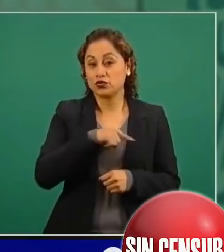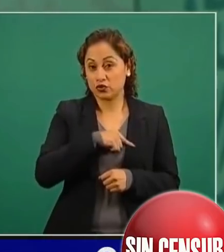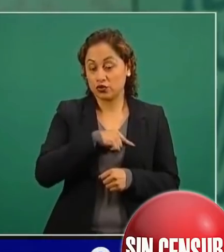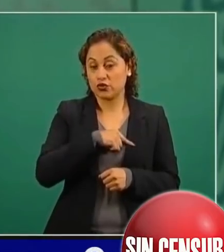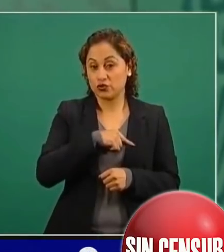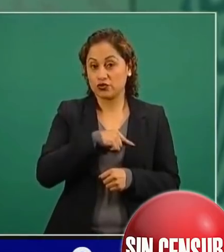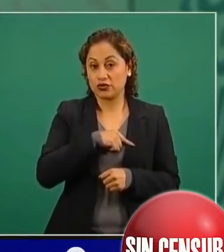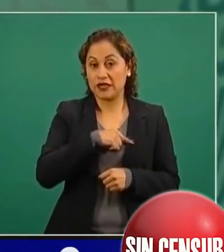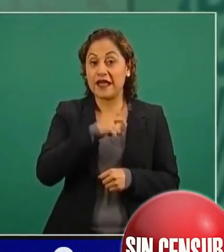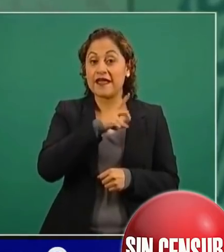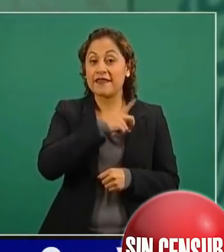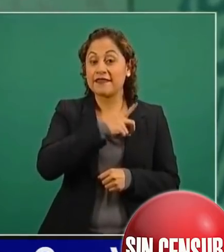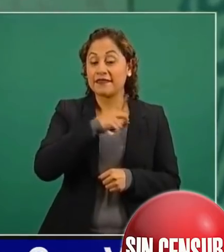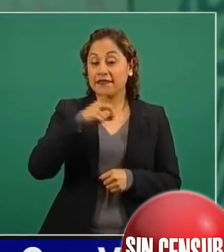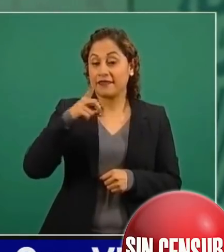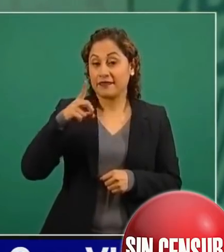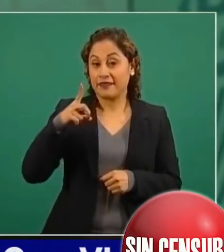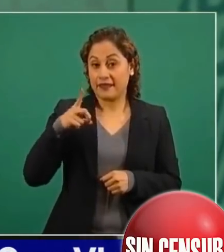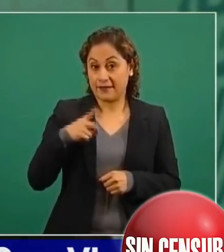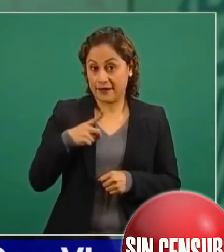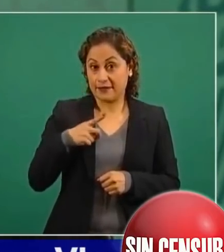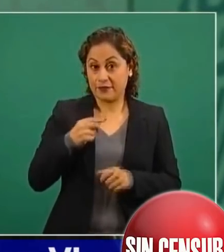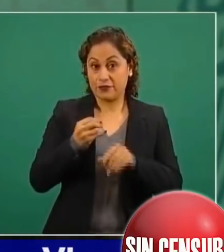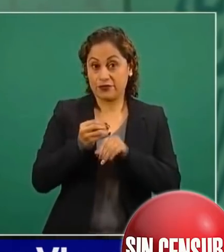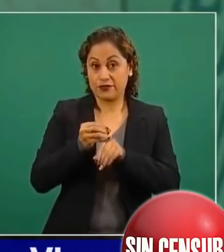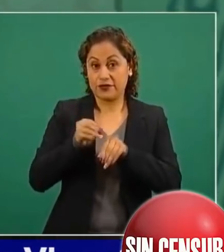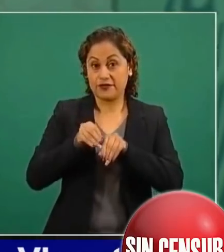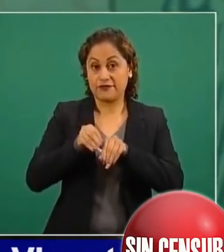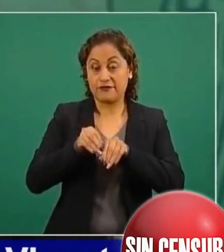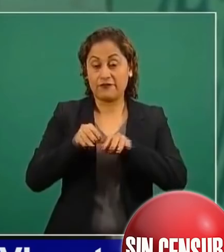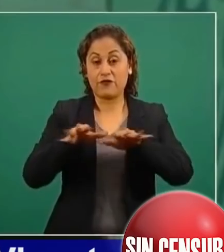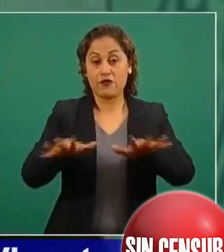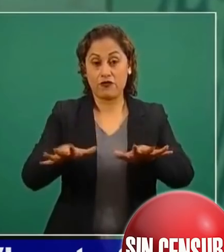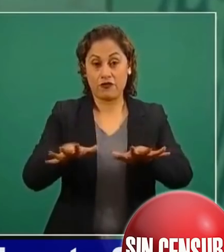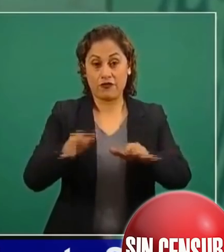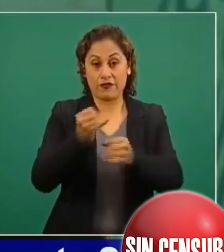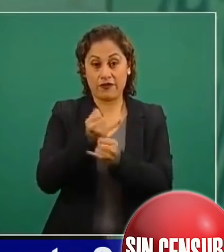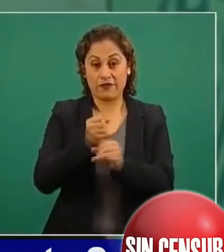Miren, a pesar de que han